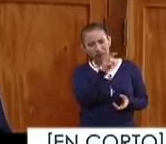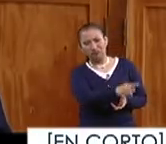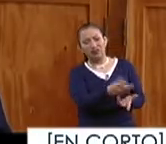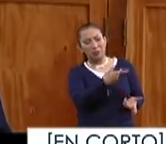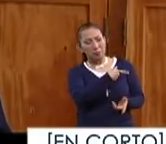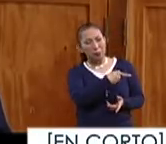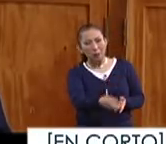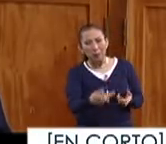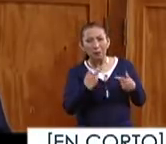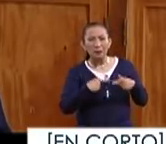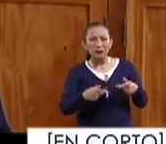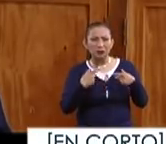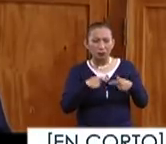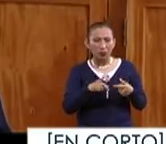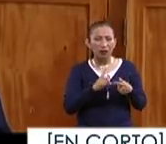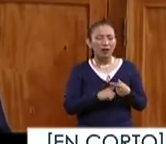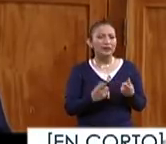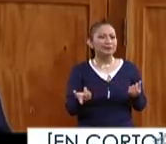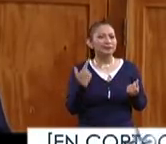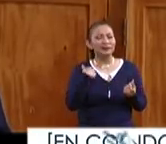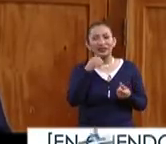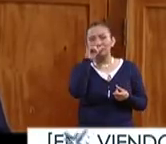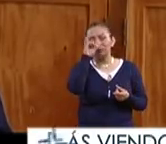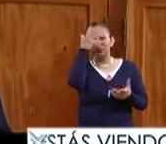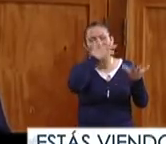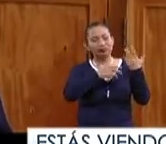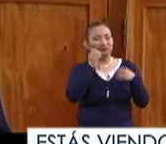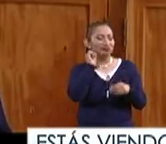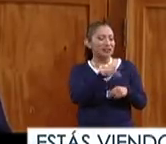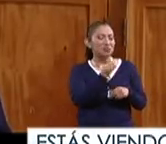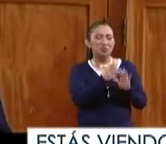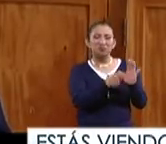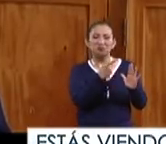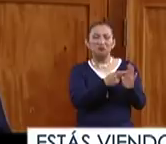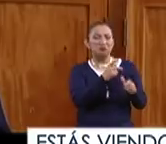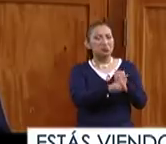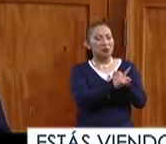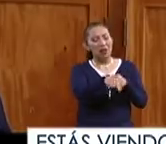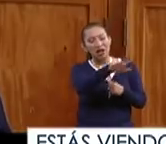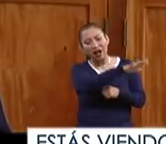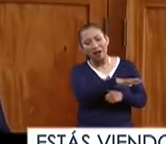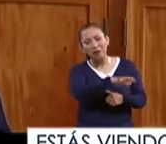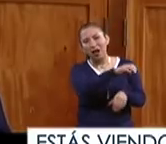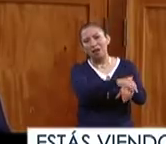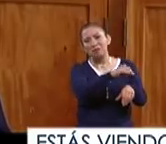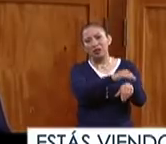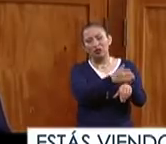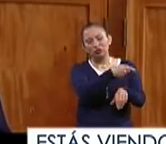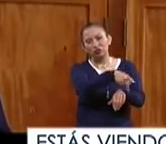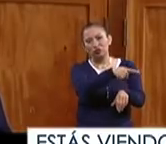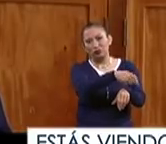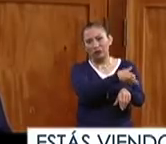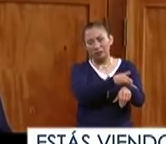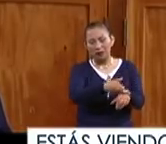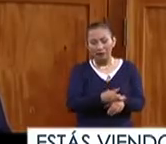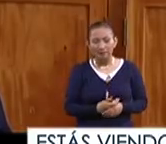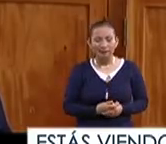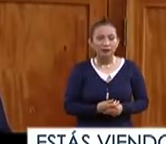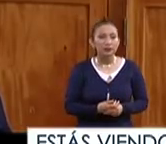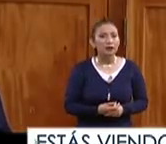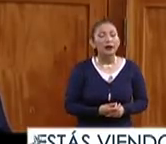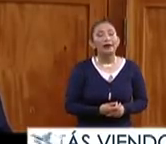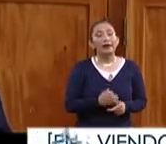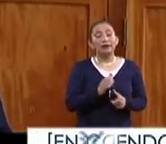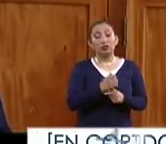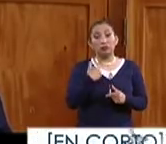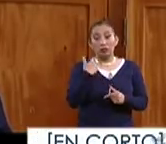La pobreza y el alcoholismo eran problemas serios alrededor de mis amigos. Entonces,